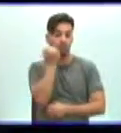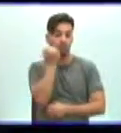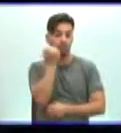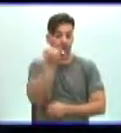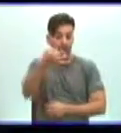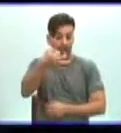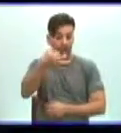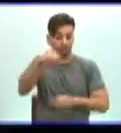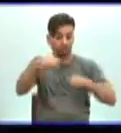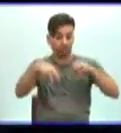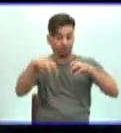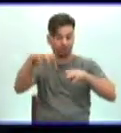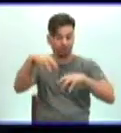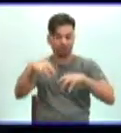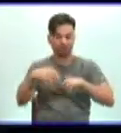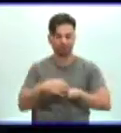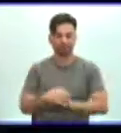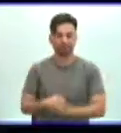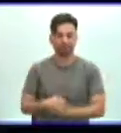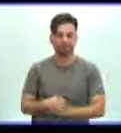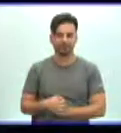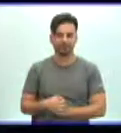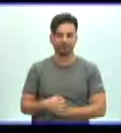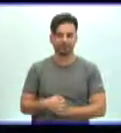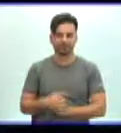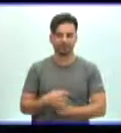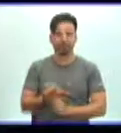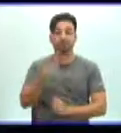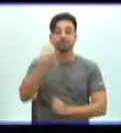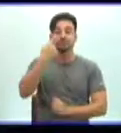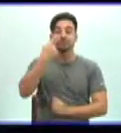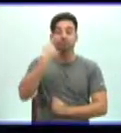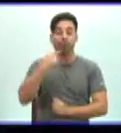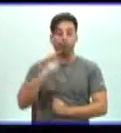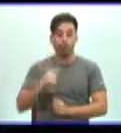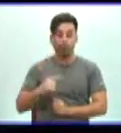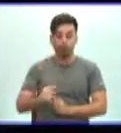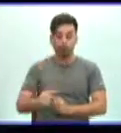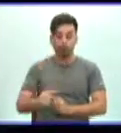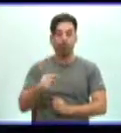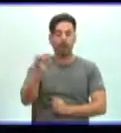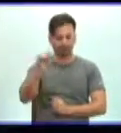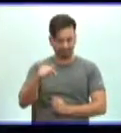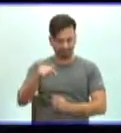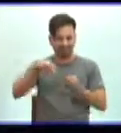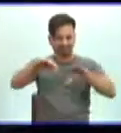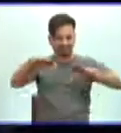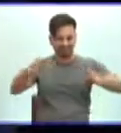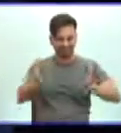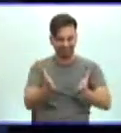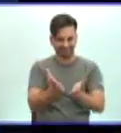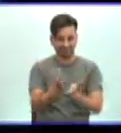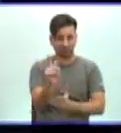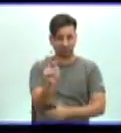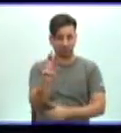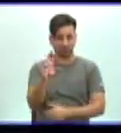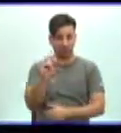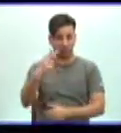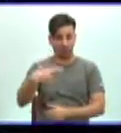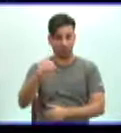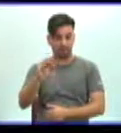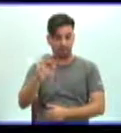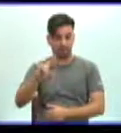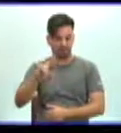El aire que respiramos se encuentra en la troposfera y es necesario para la vida en la Tierra, por eso hay que evitar contaminarlo.